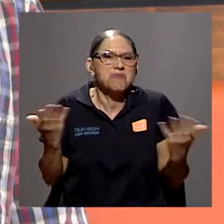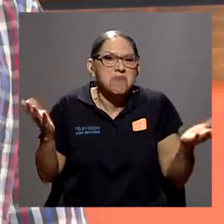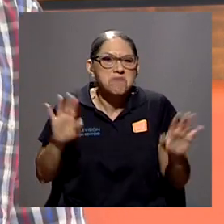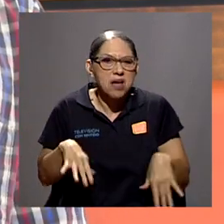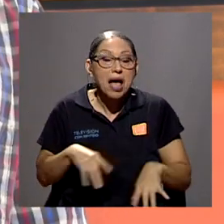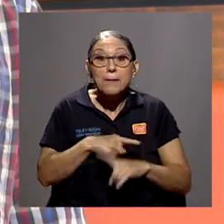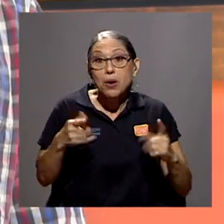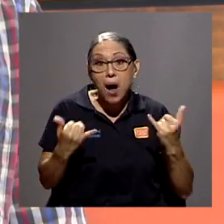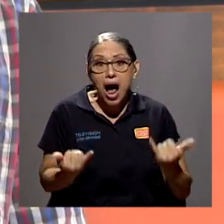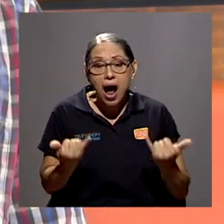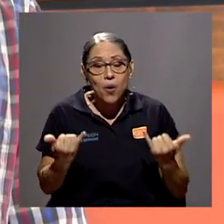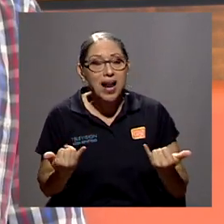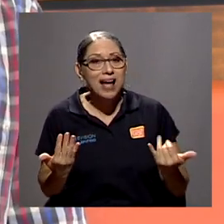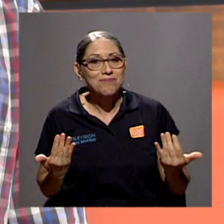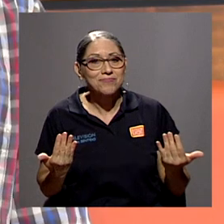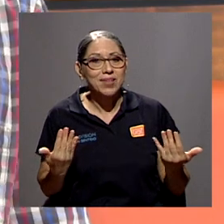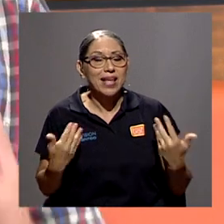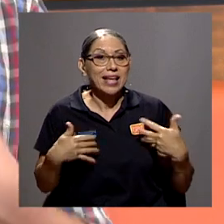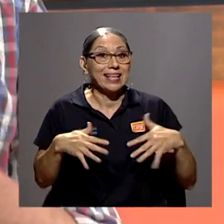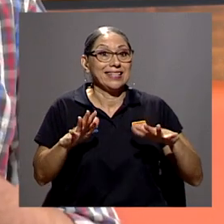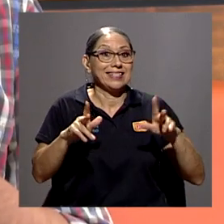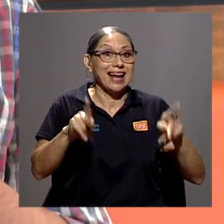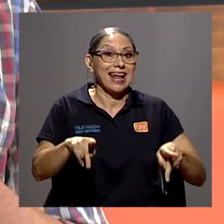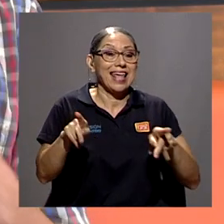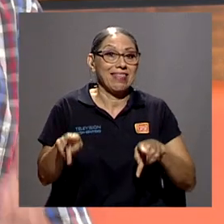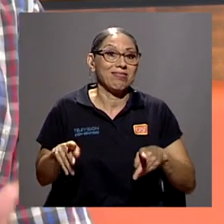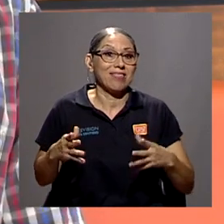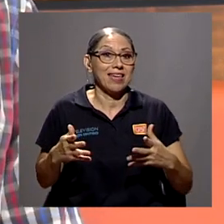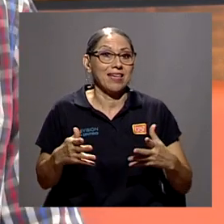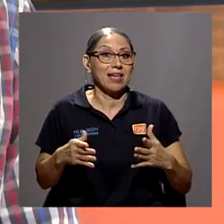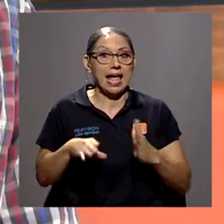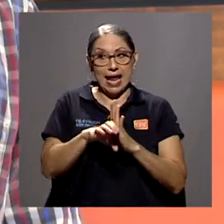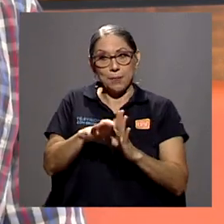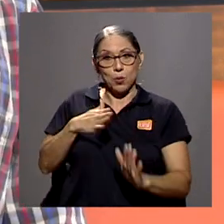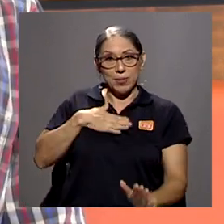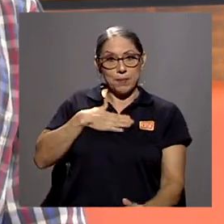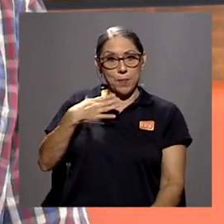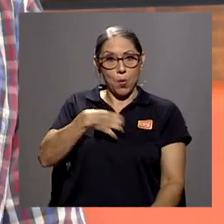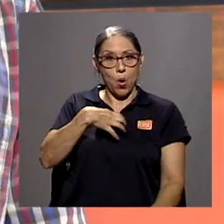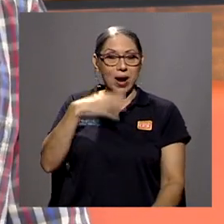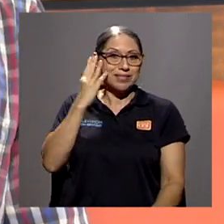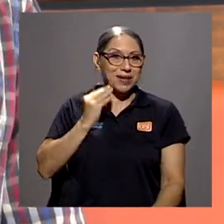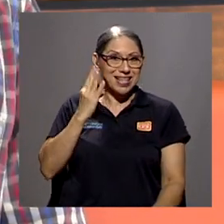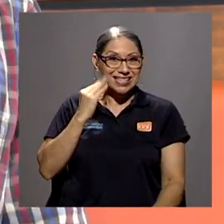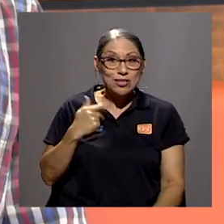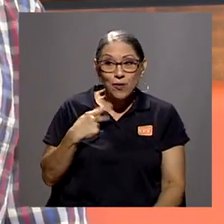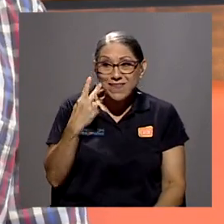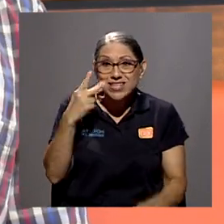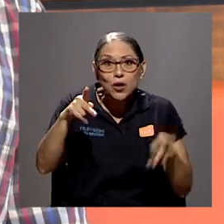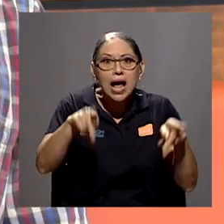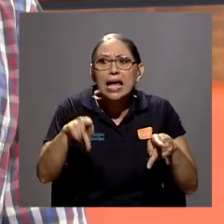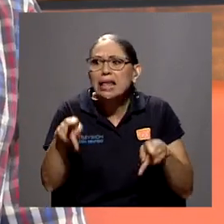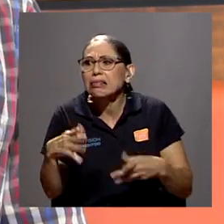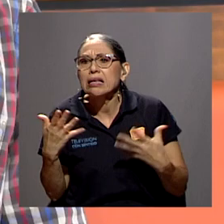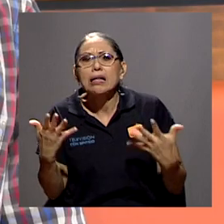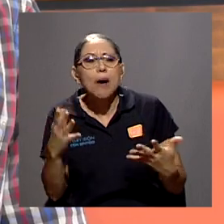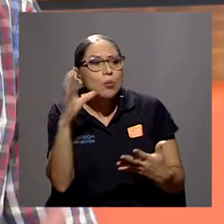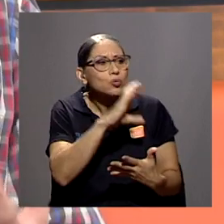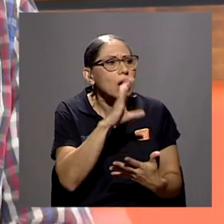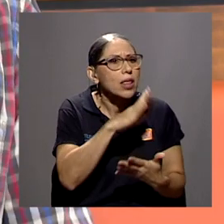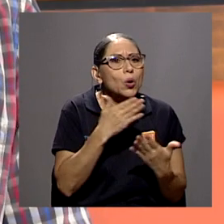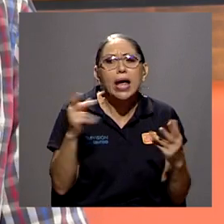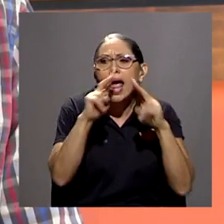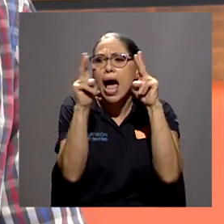cambio ahora más bien estadio de pan o al menos en mi experiencia lo he visto andan buscando conseguir tus andan buscando